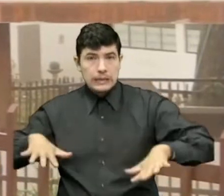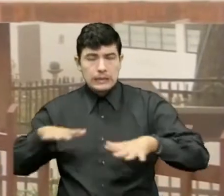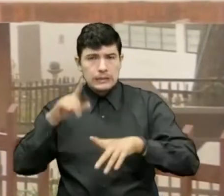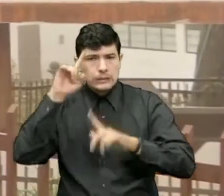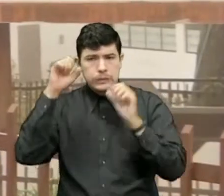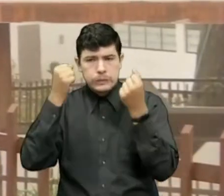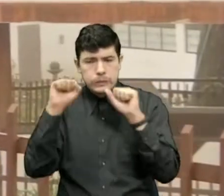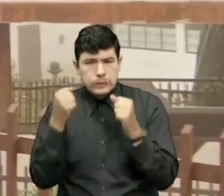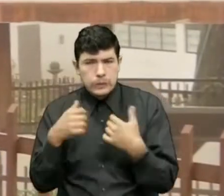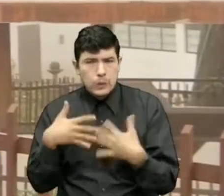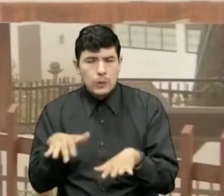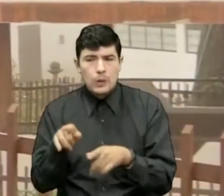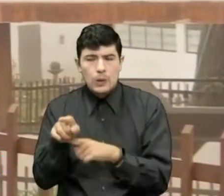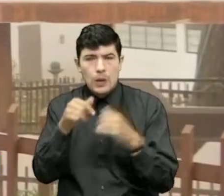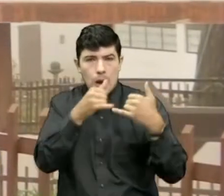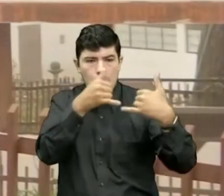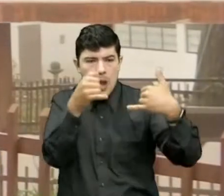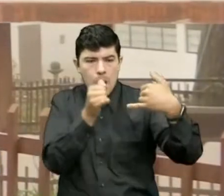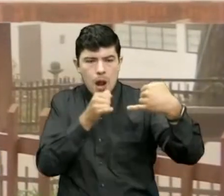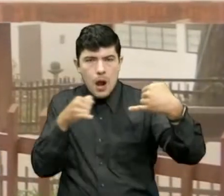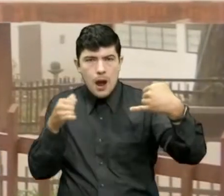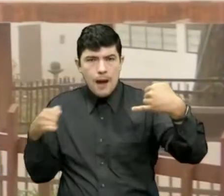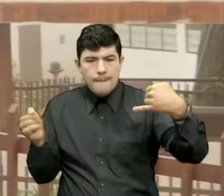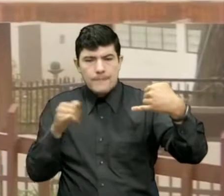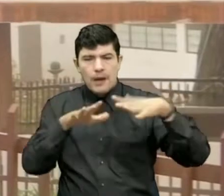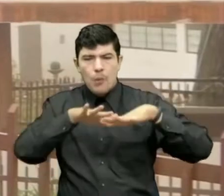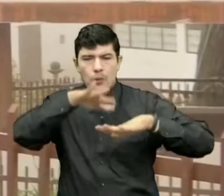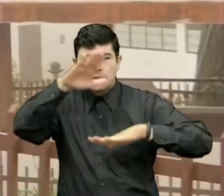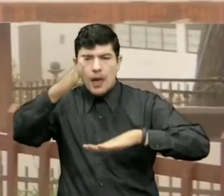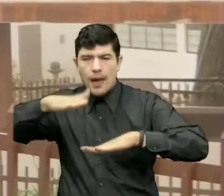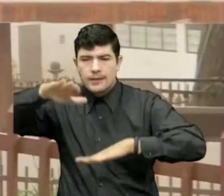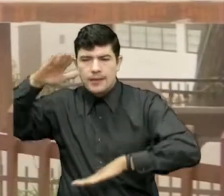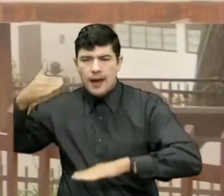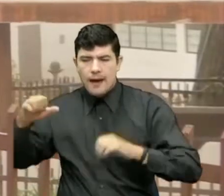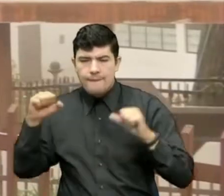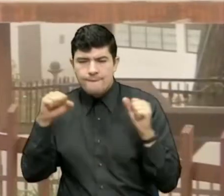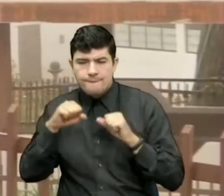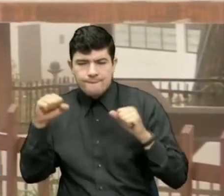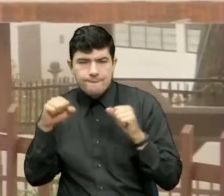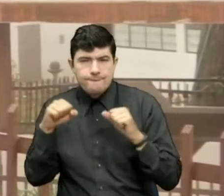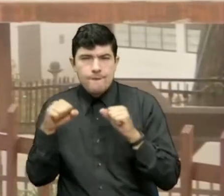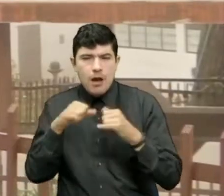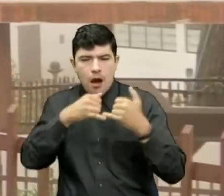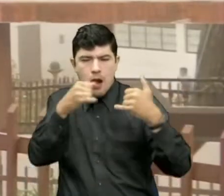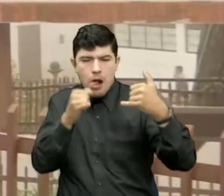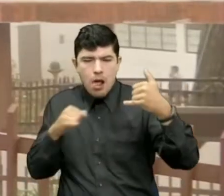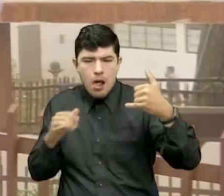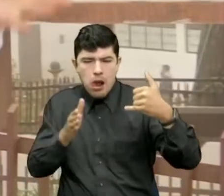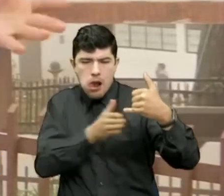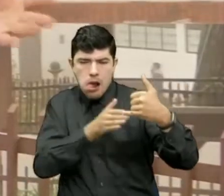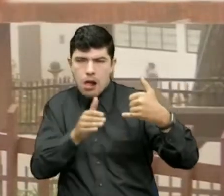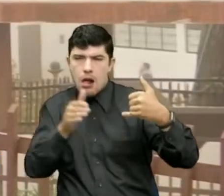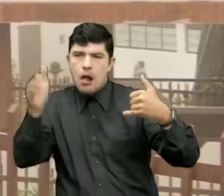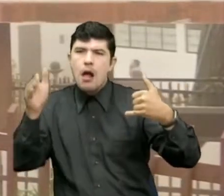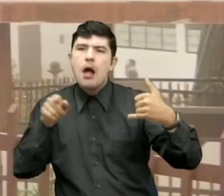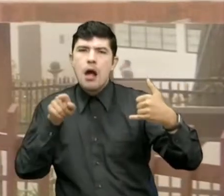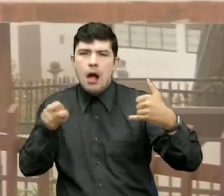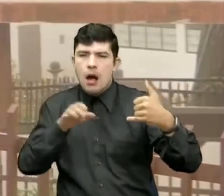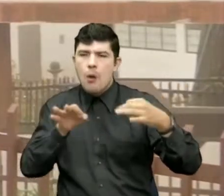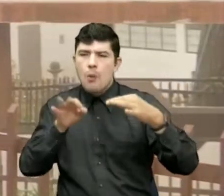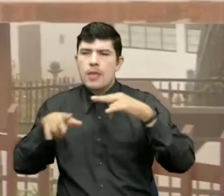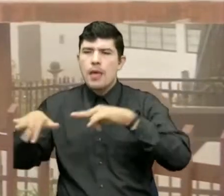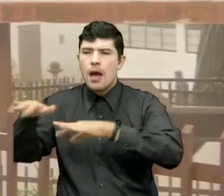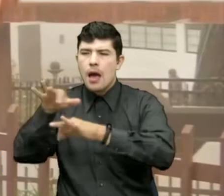con lo que será la delimitación del páramo de Santurbán. El ministro de Ambiente visitó esta localidad para escuchar a la comunidad sobre